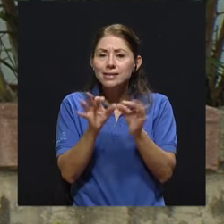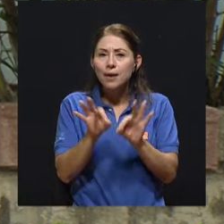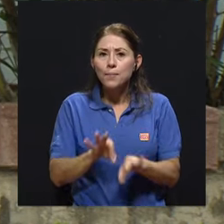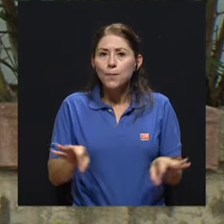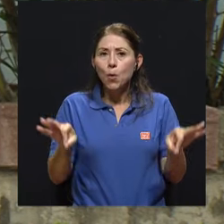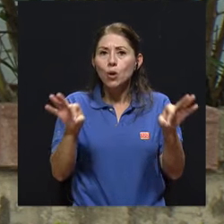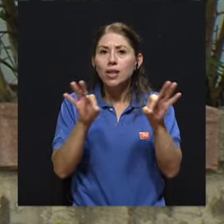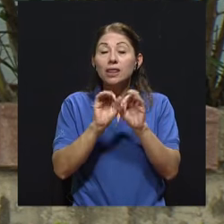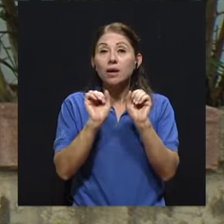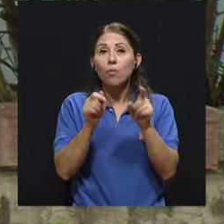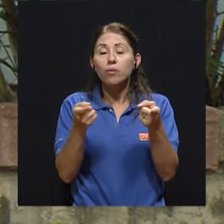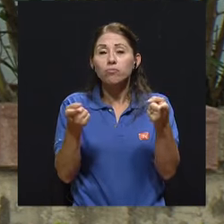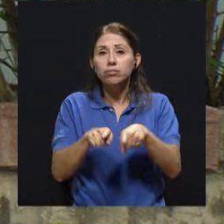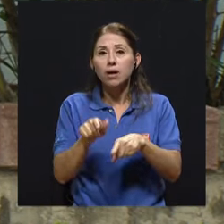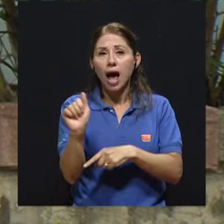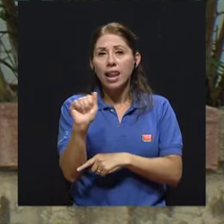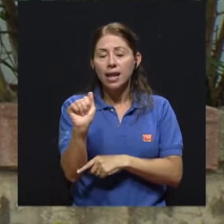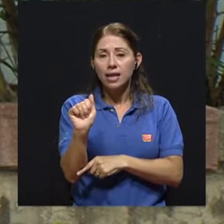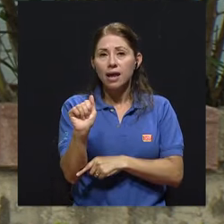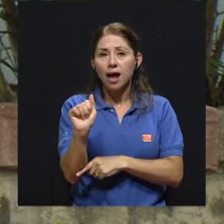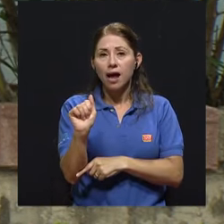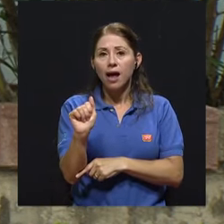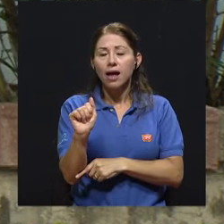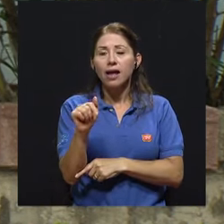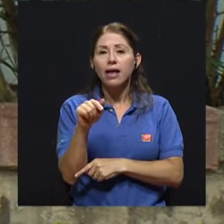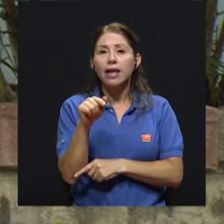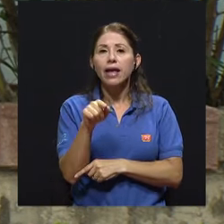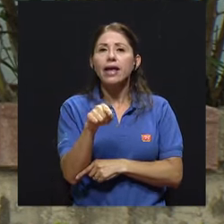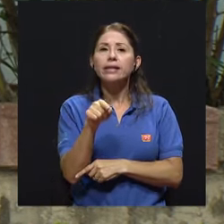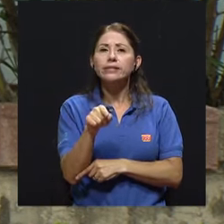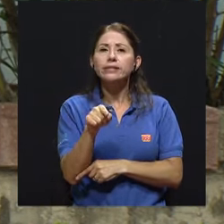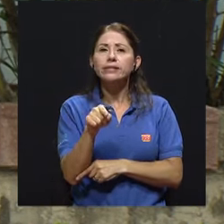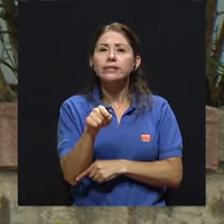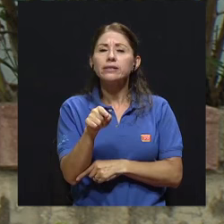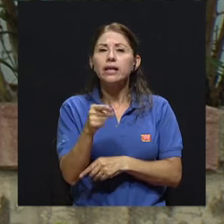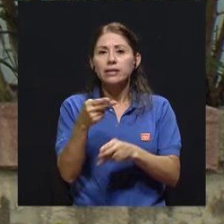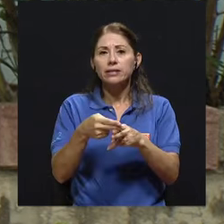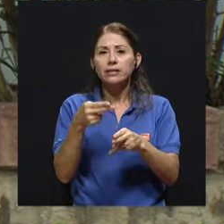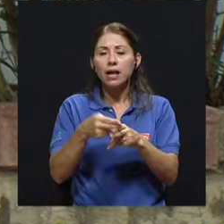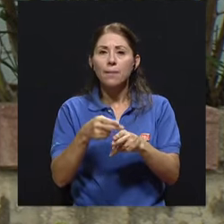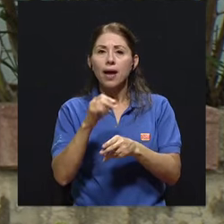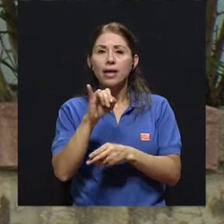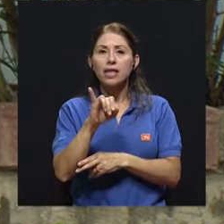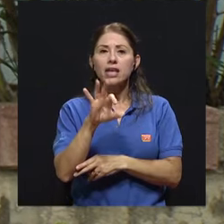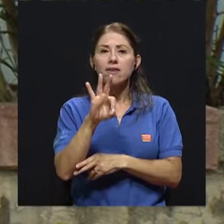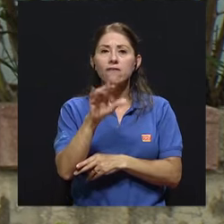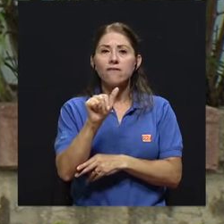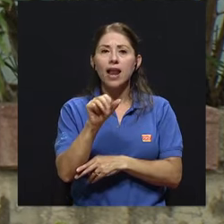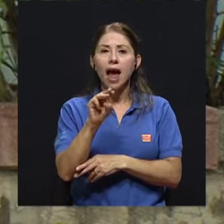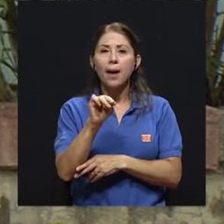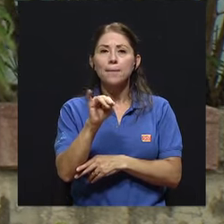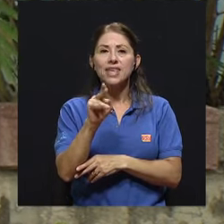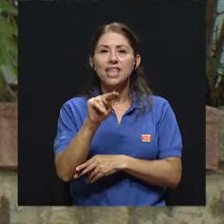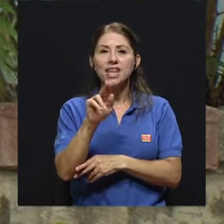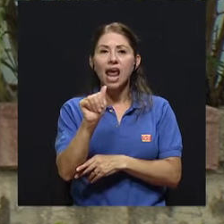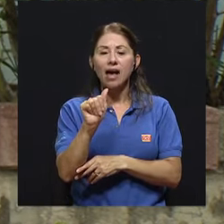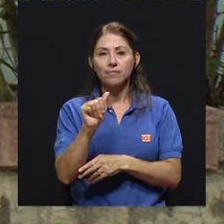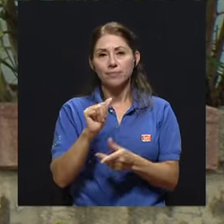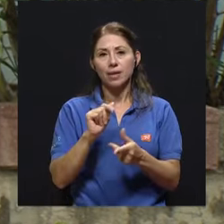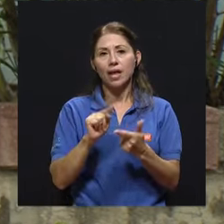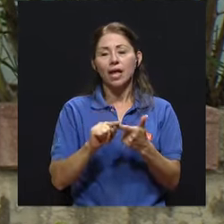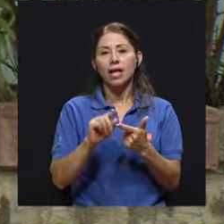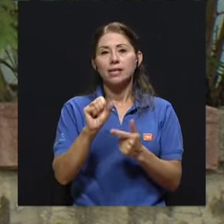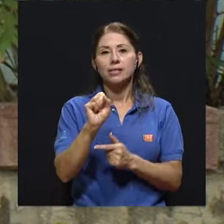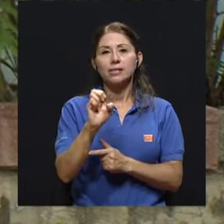me desencadena las alergias es una sustancia que se llama histamina y serotonina y estas cosas.